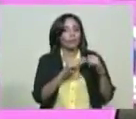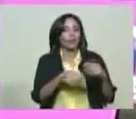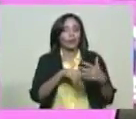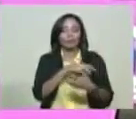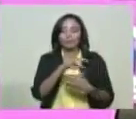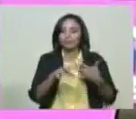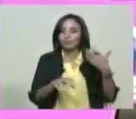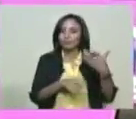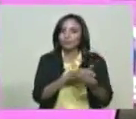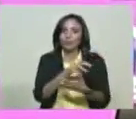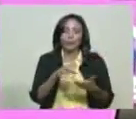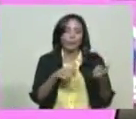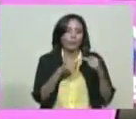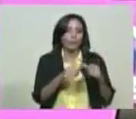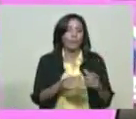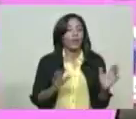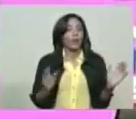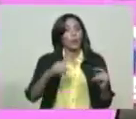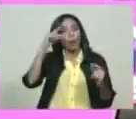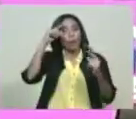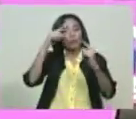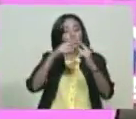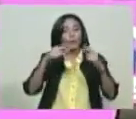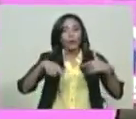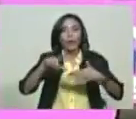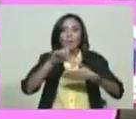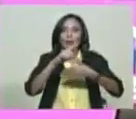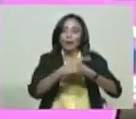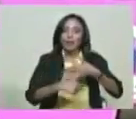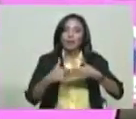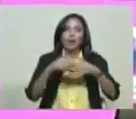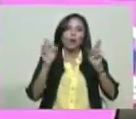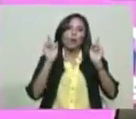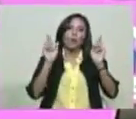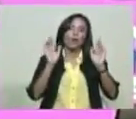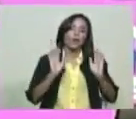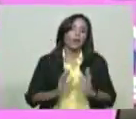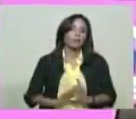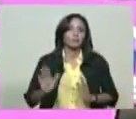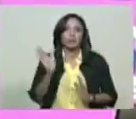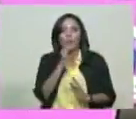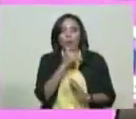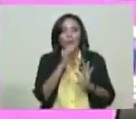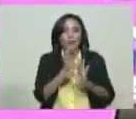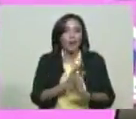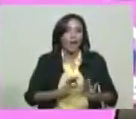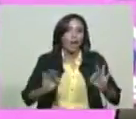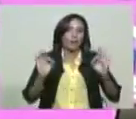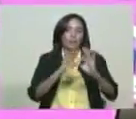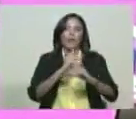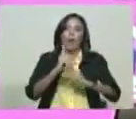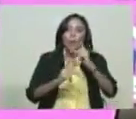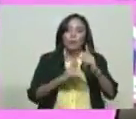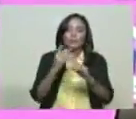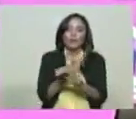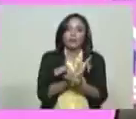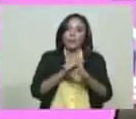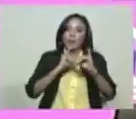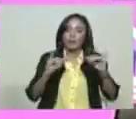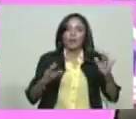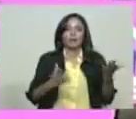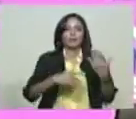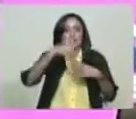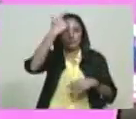alguien puede soñar en américa latina y el caribe llevará adelante un proceso de independencia nacional de dignidad